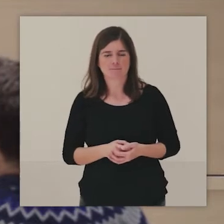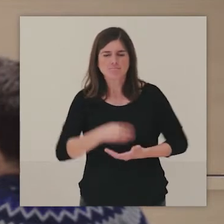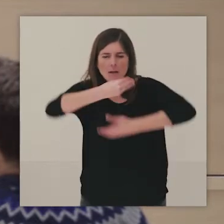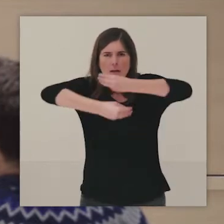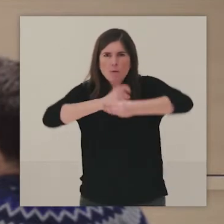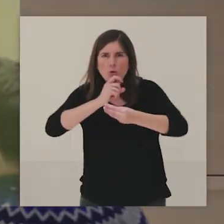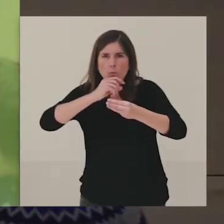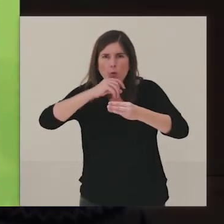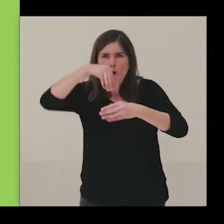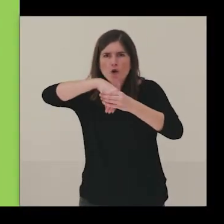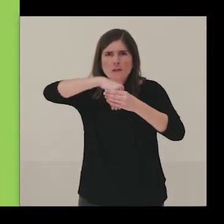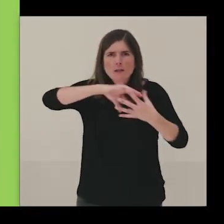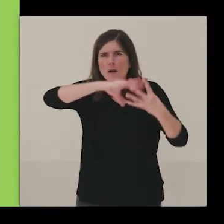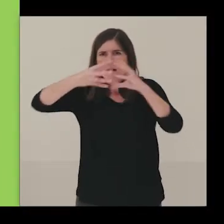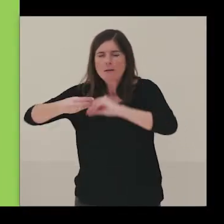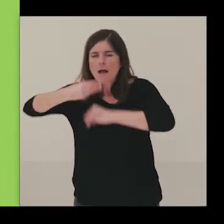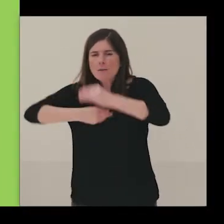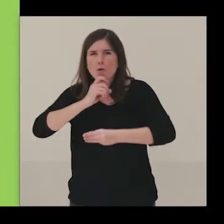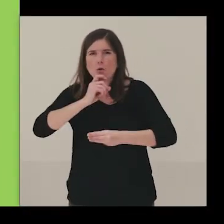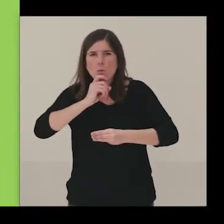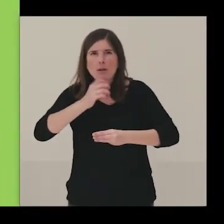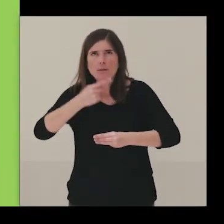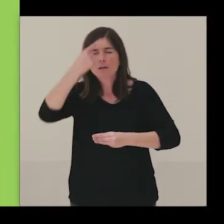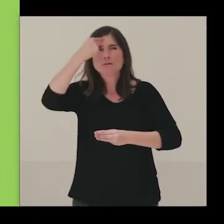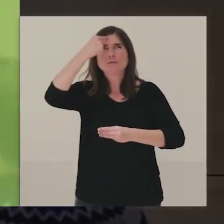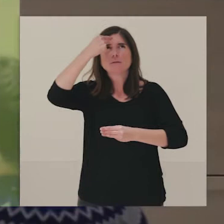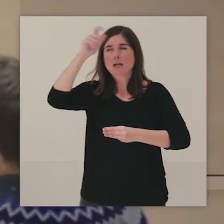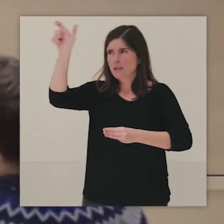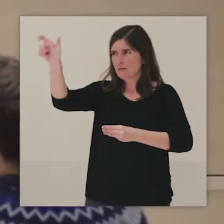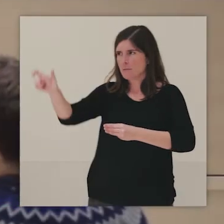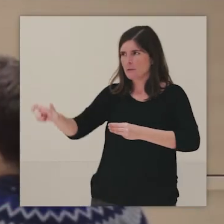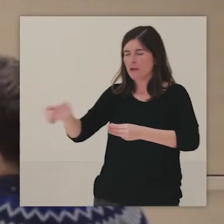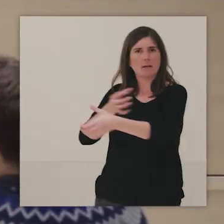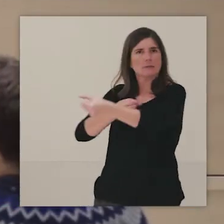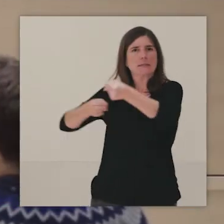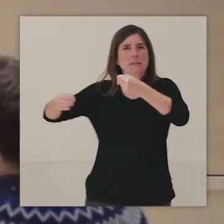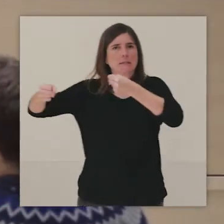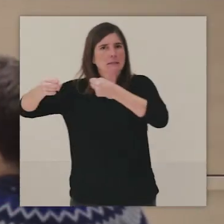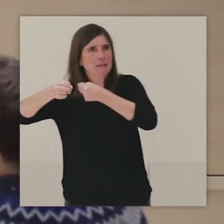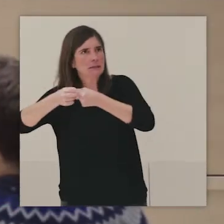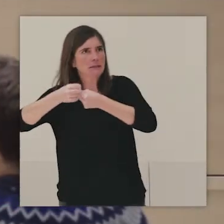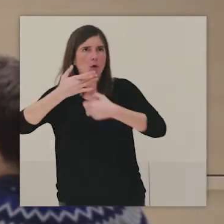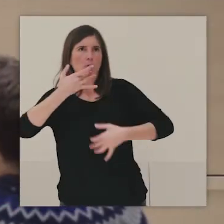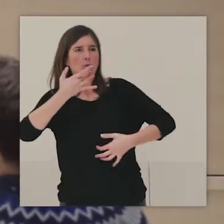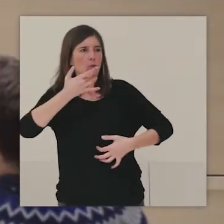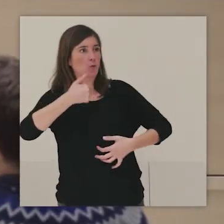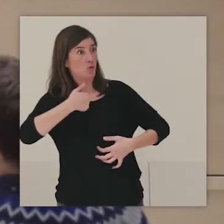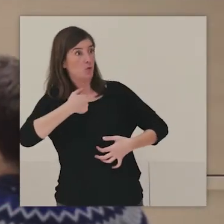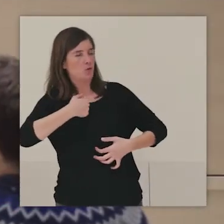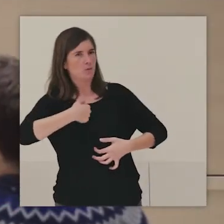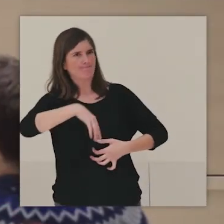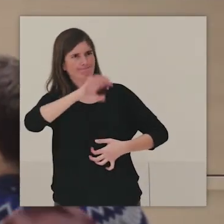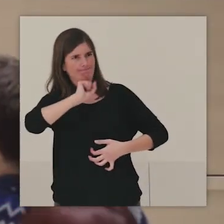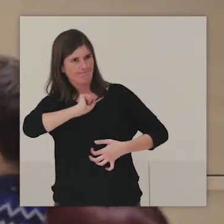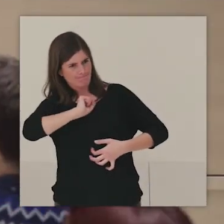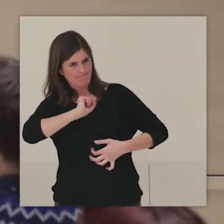hacerlo? Pensando en quien nos lee. Como decía, no podemos conformarnos como medida de la comprensión.